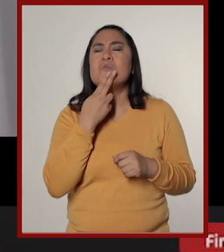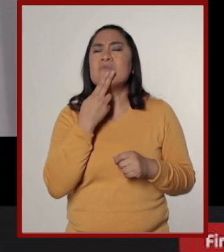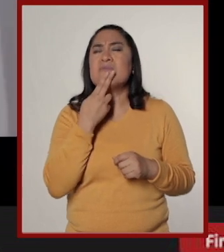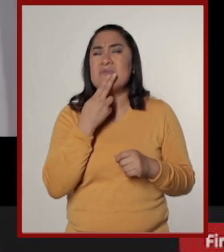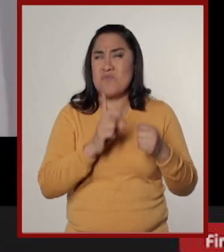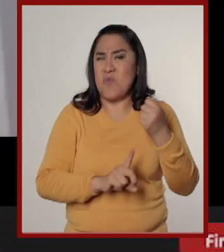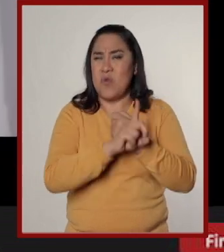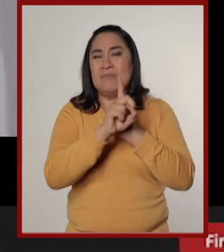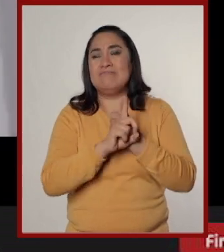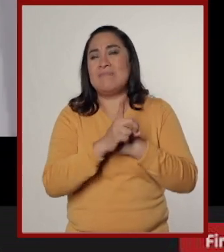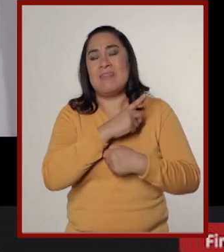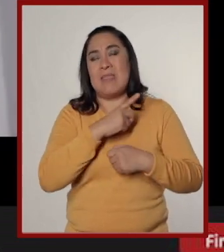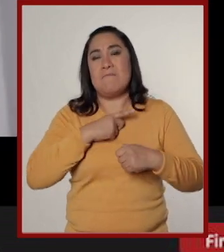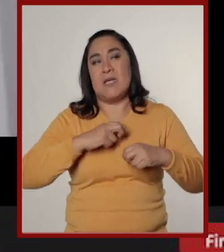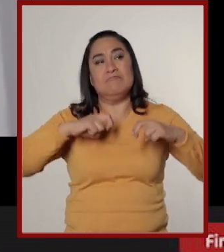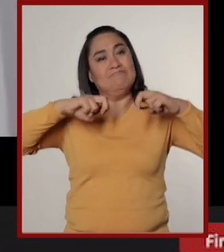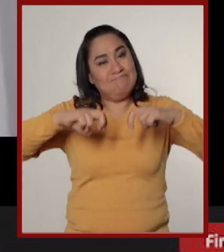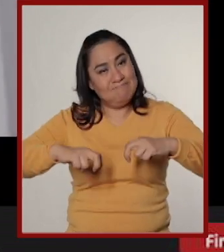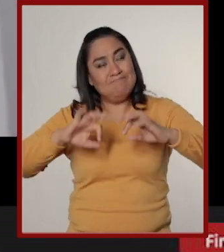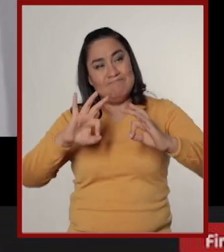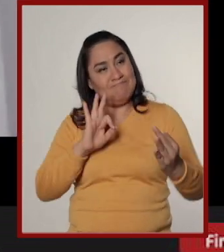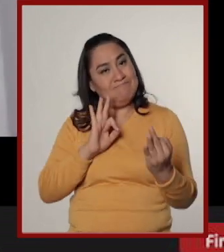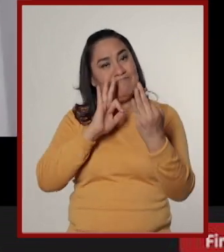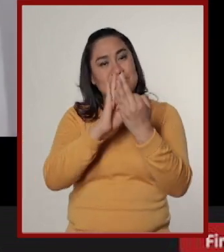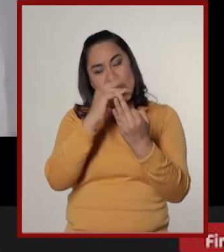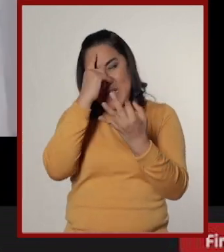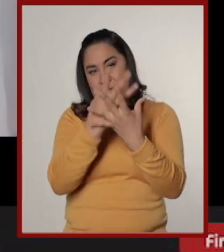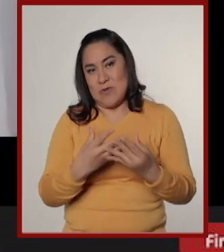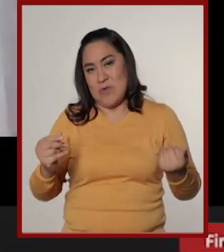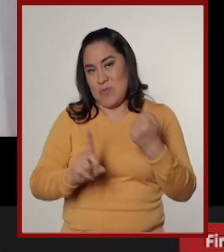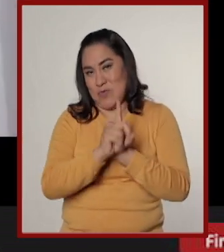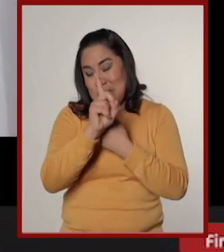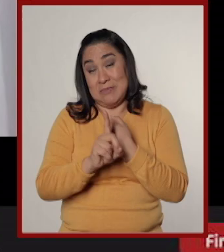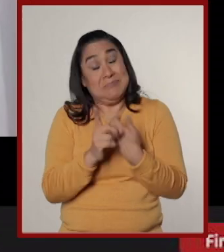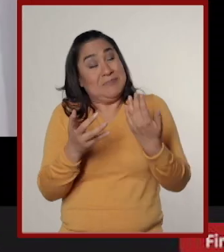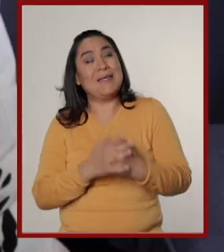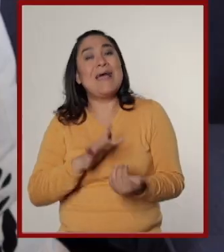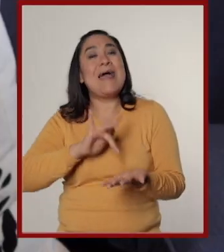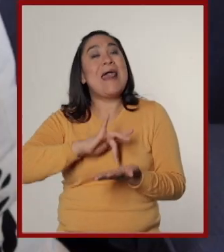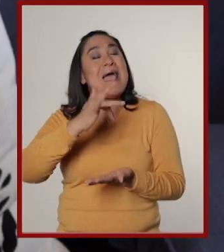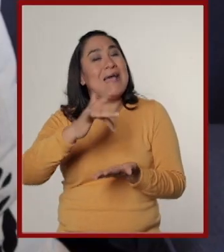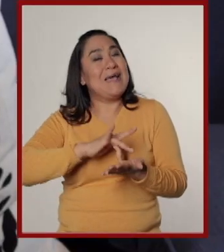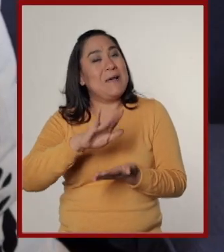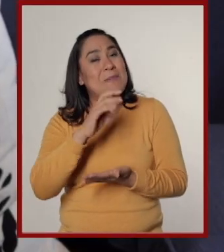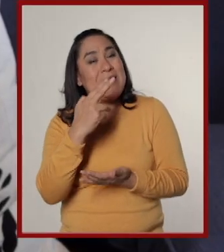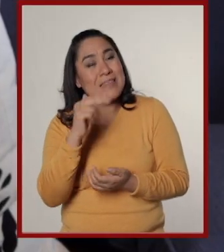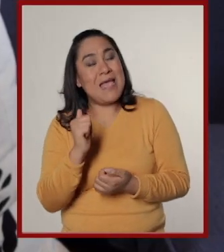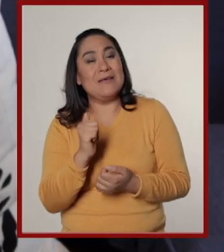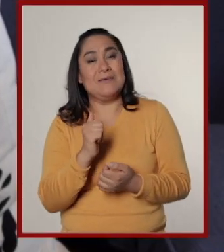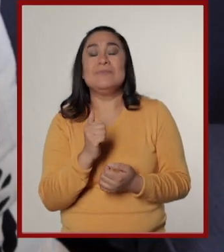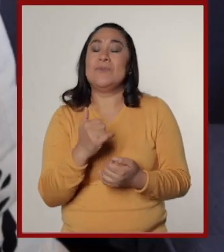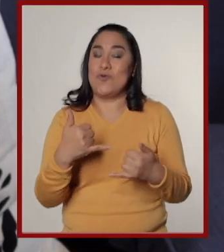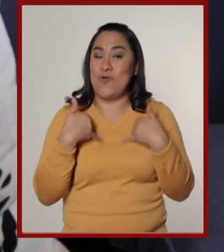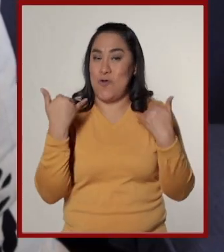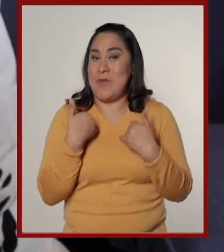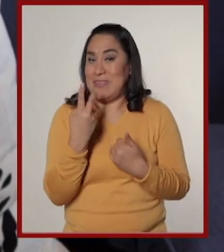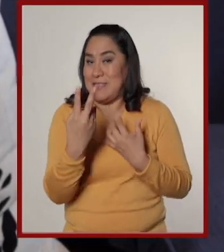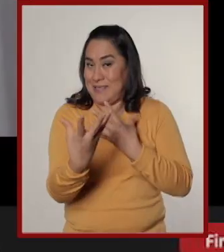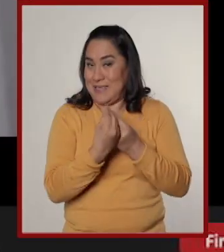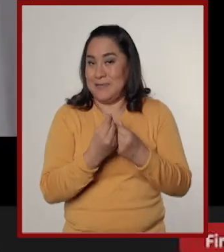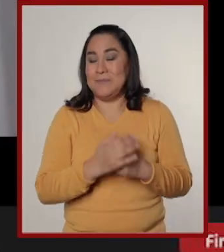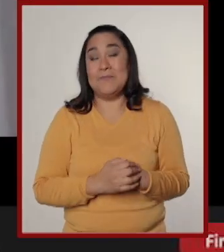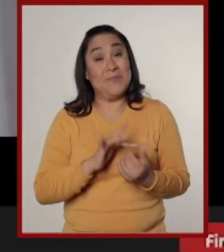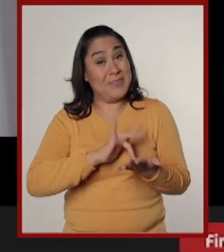porque en lo cotidiano trabajamos para eso, ¿no? Y esta es una población a la que no estábamos teniendo acceso. Exactamente. Muchas gracias, Berta, por estar